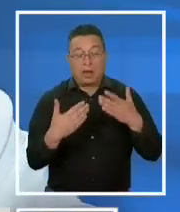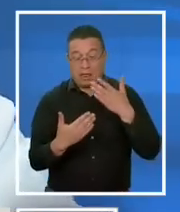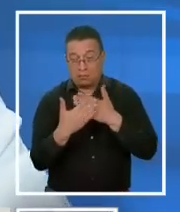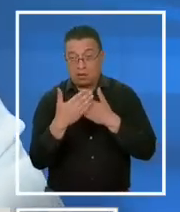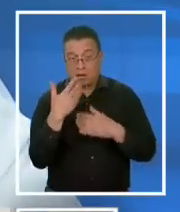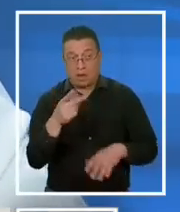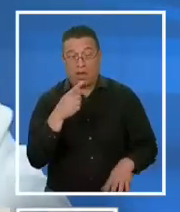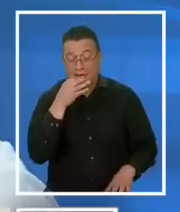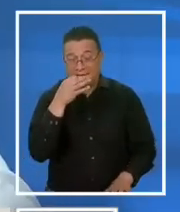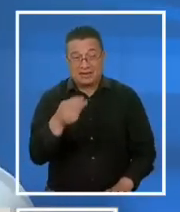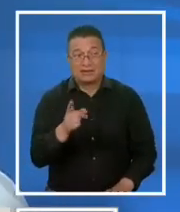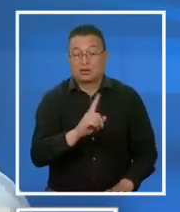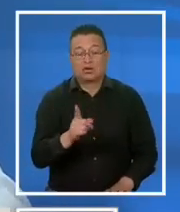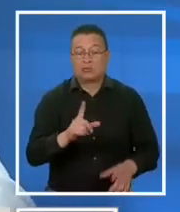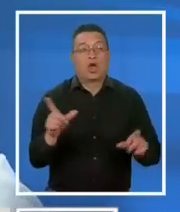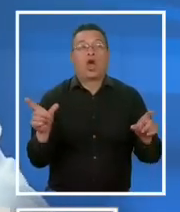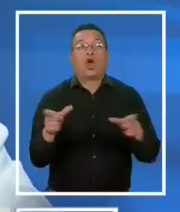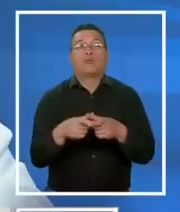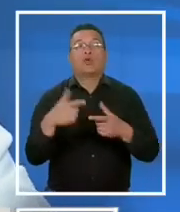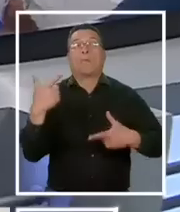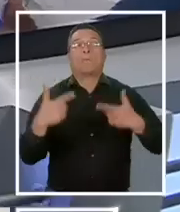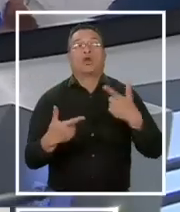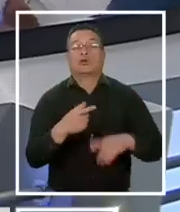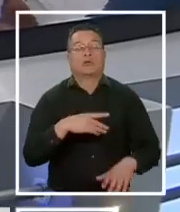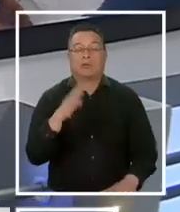dice que esto no ha pasado